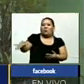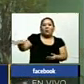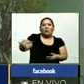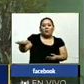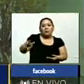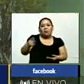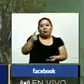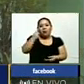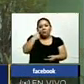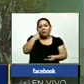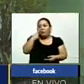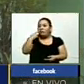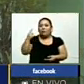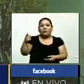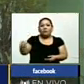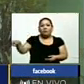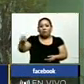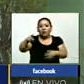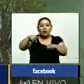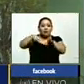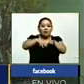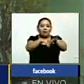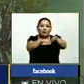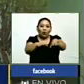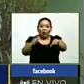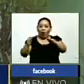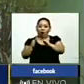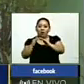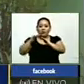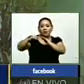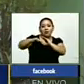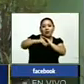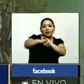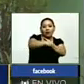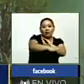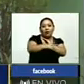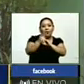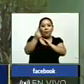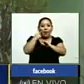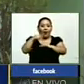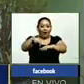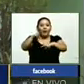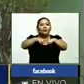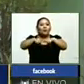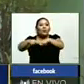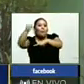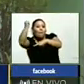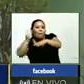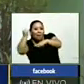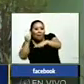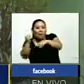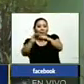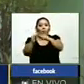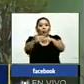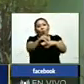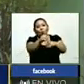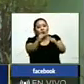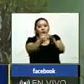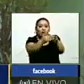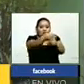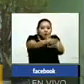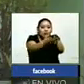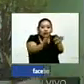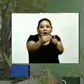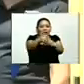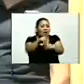vienen a las orillas del río, vienen de vivir en la línea férrea, vienen de vivir en mesones y mesones